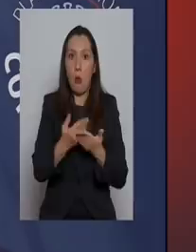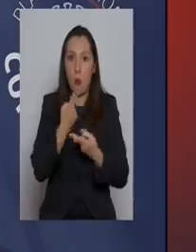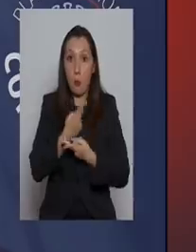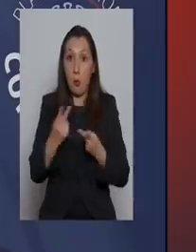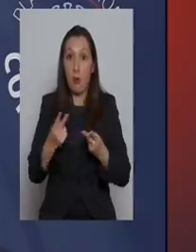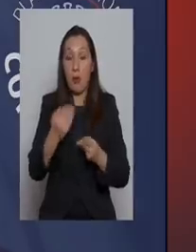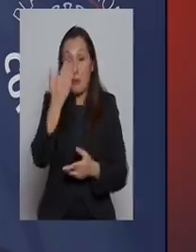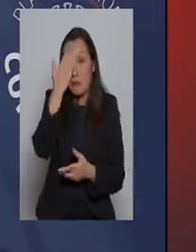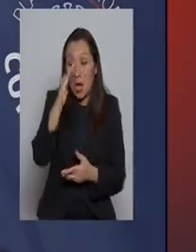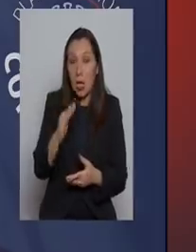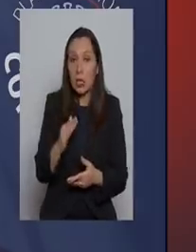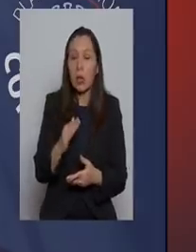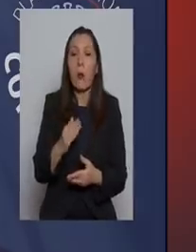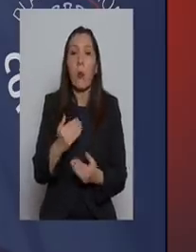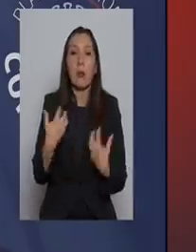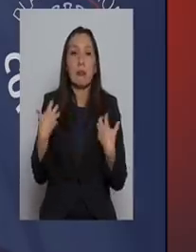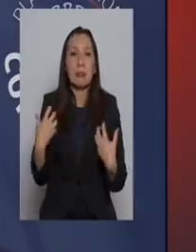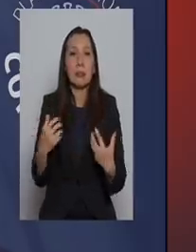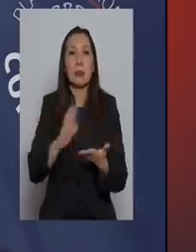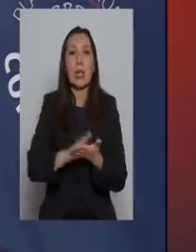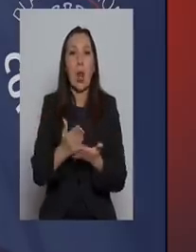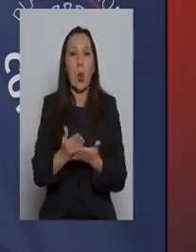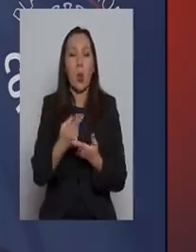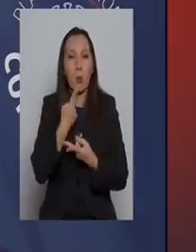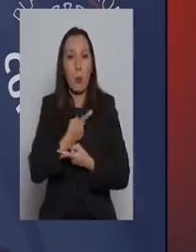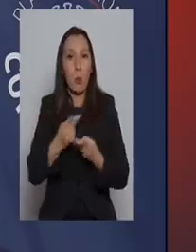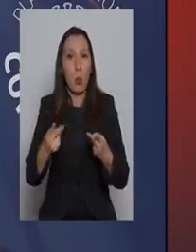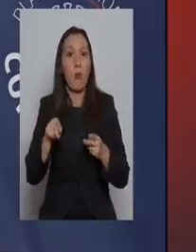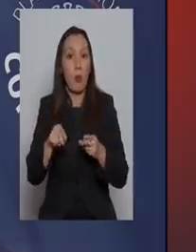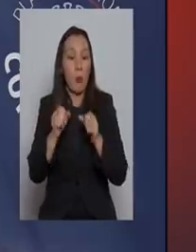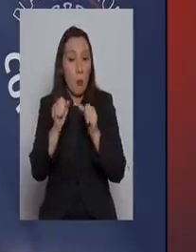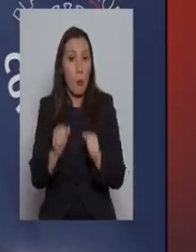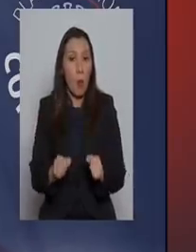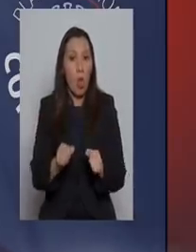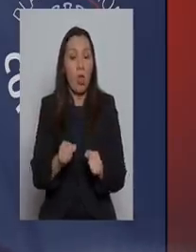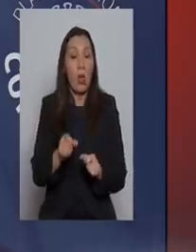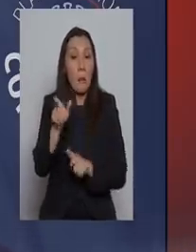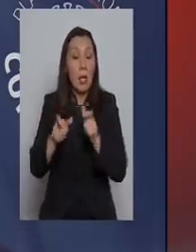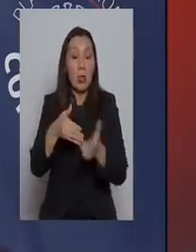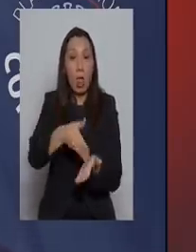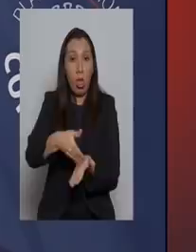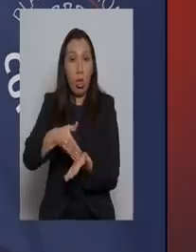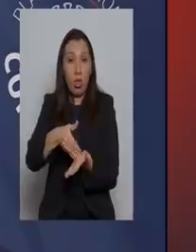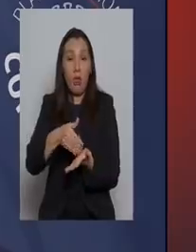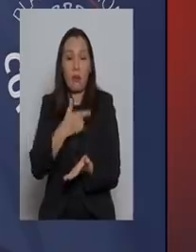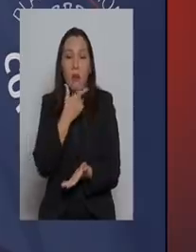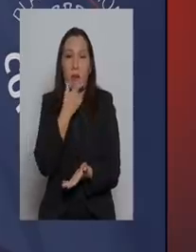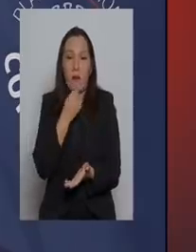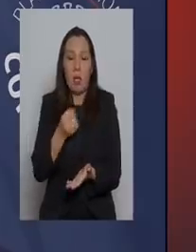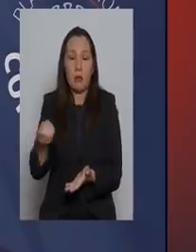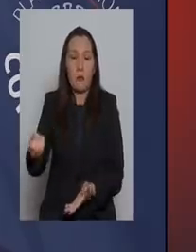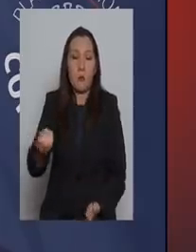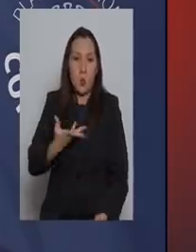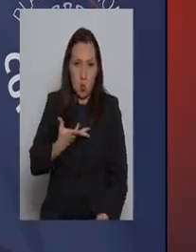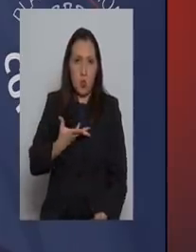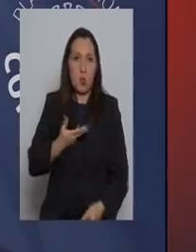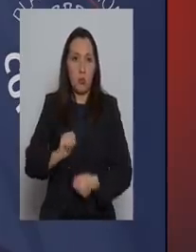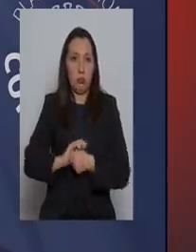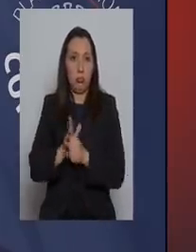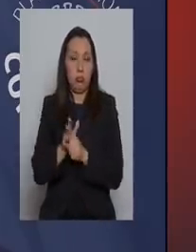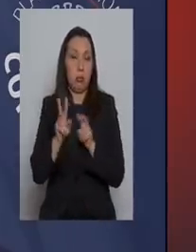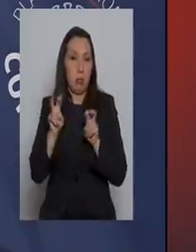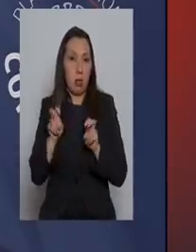en un crimen contra la salud pública, porque hay personas que pueden, vulnerables, que pueden contagiarse